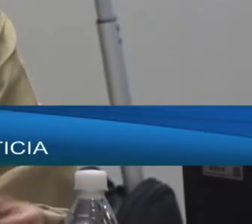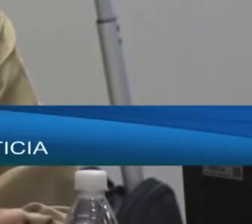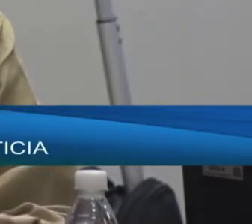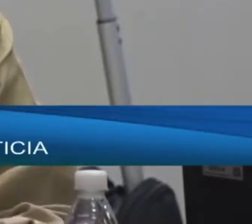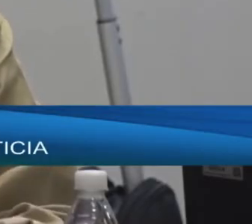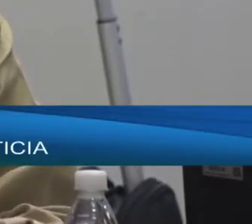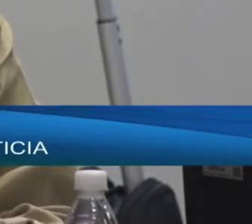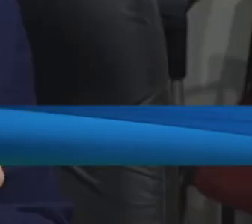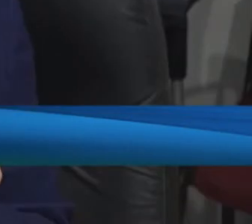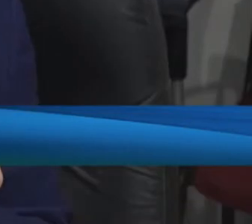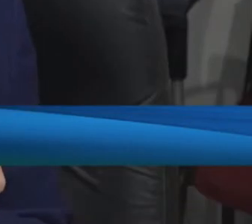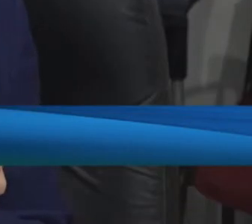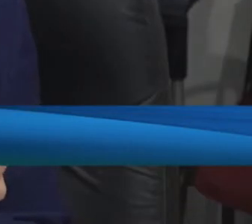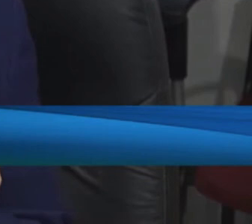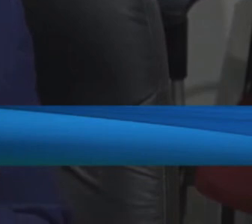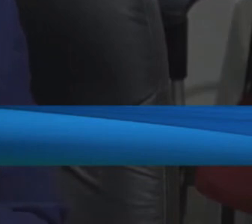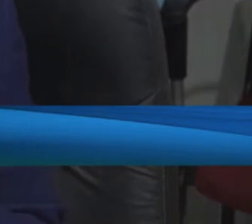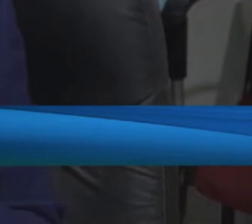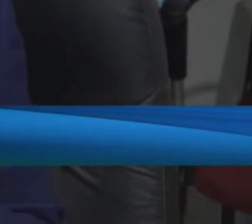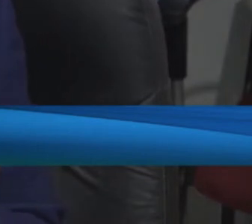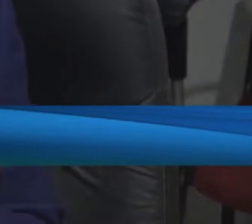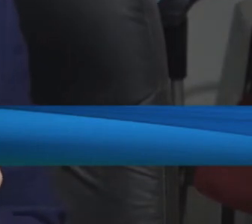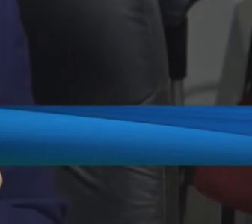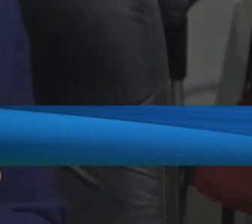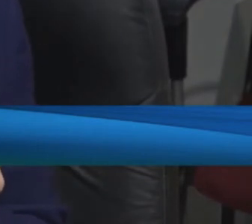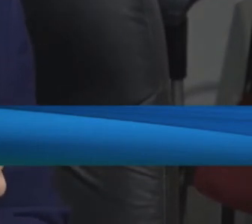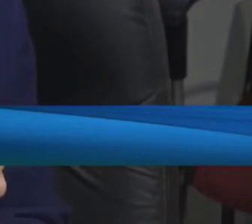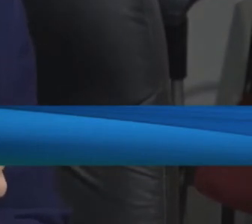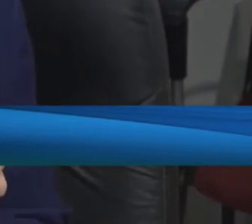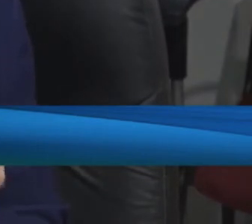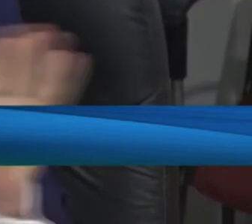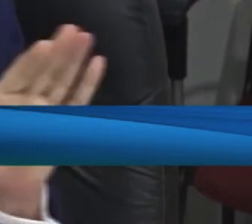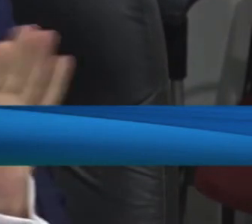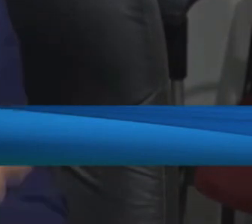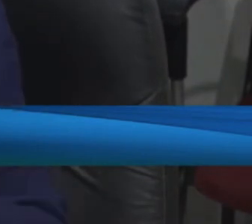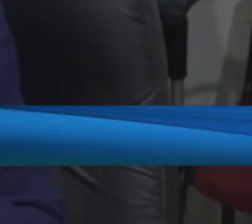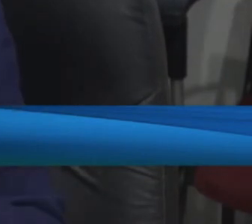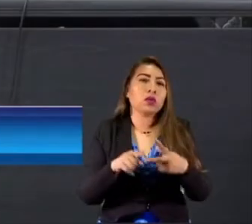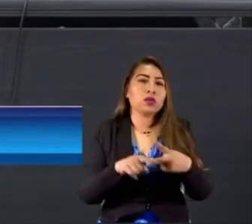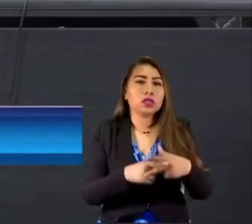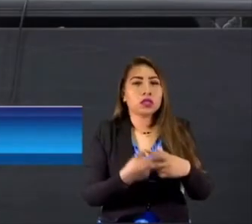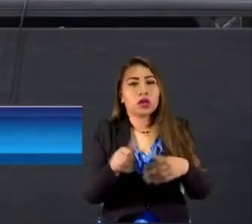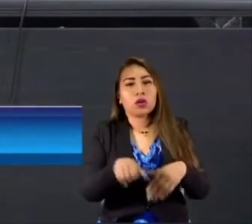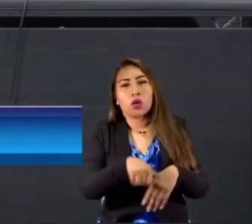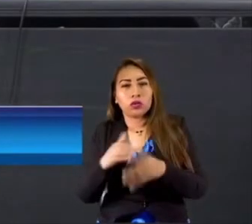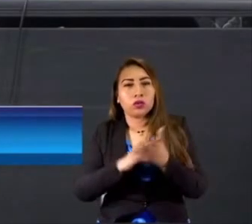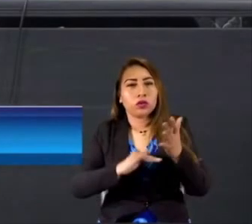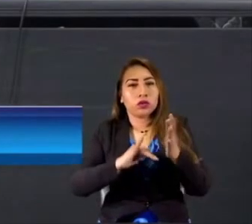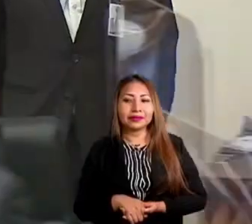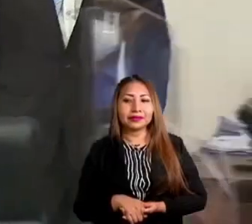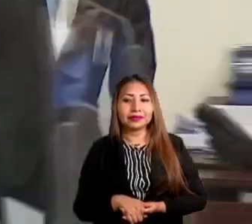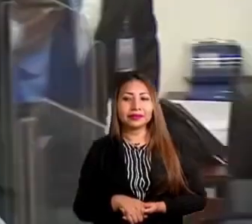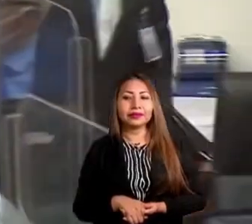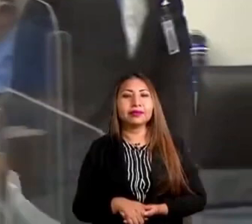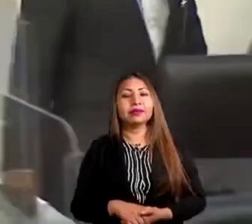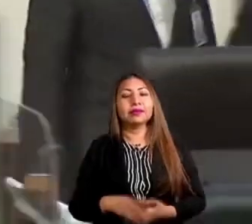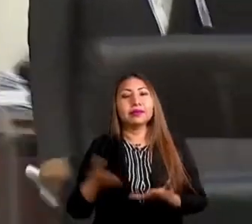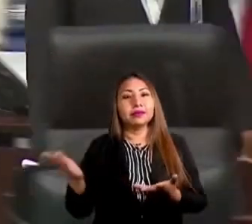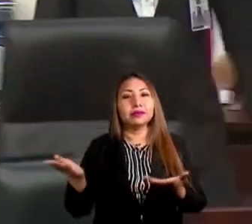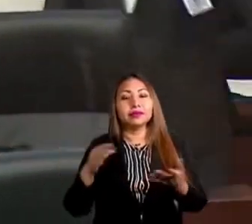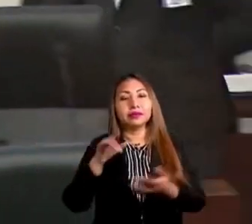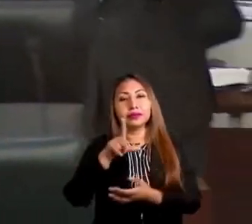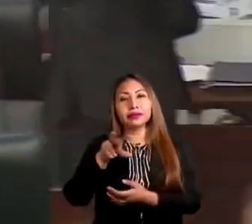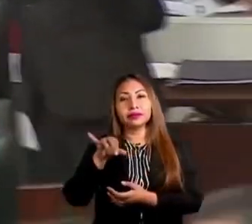esta sensación de impunidad. No hay un sentimiento de impunidad. Hay impunidad, punto. Cítese al ministro de